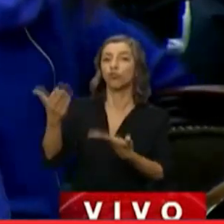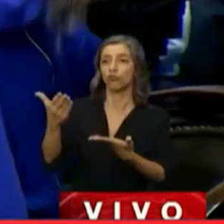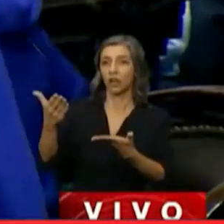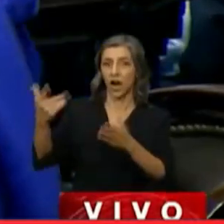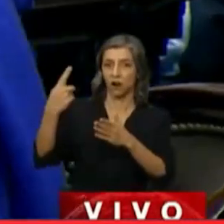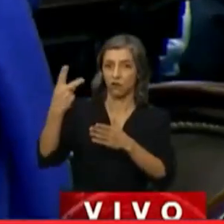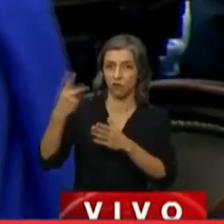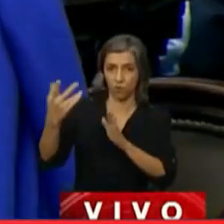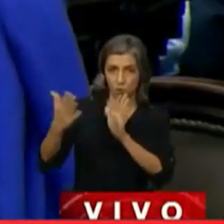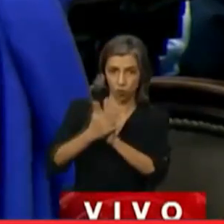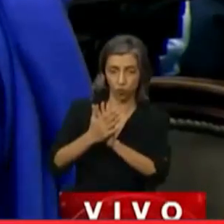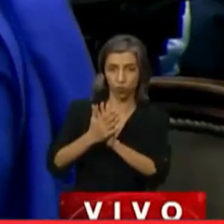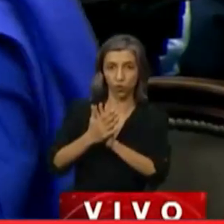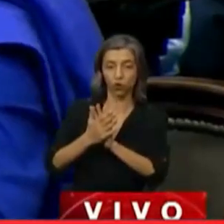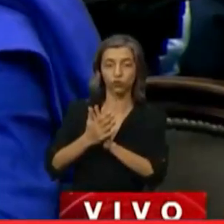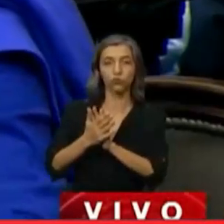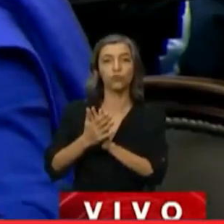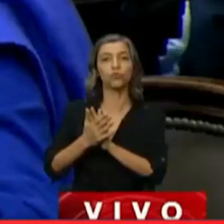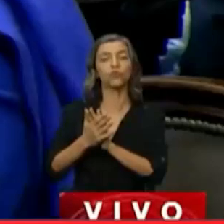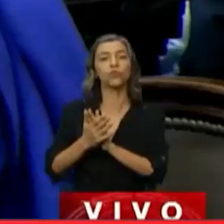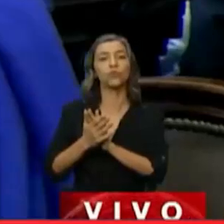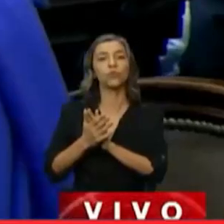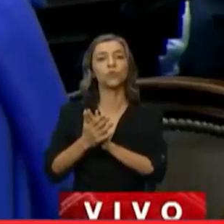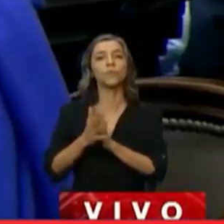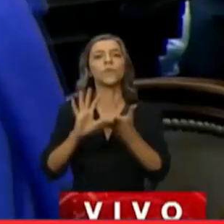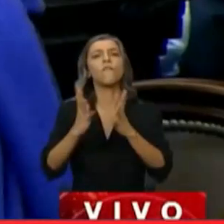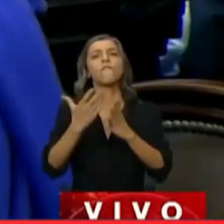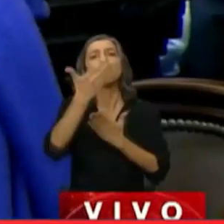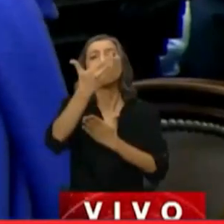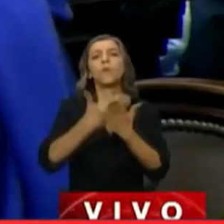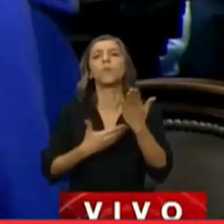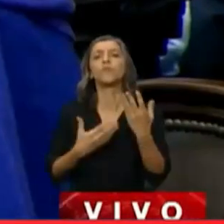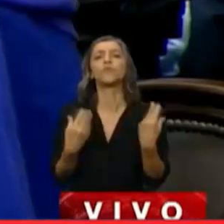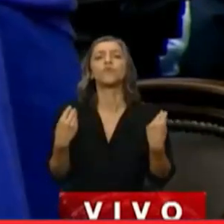juntos cómo estaría representada